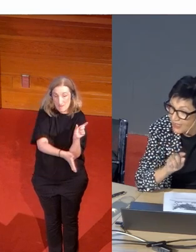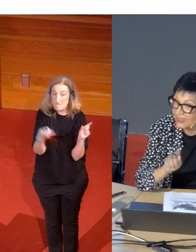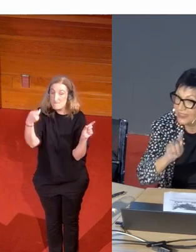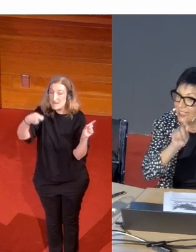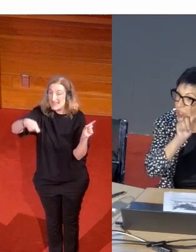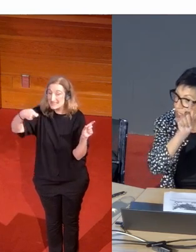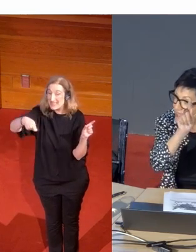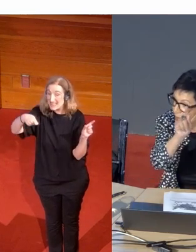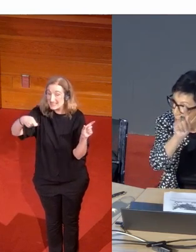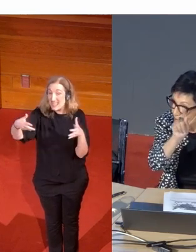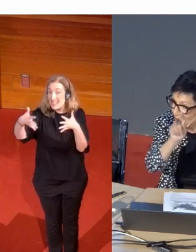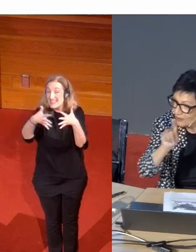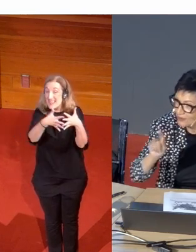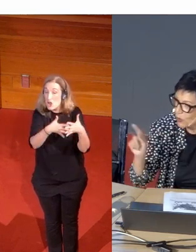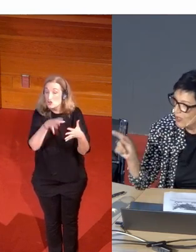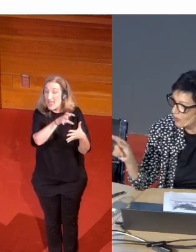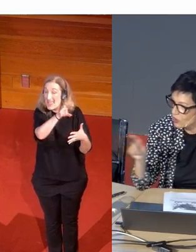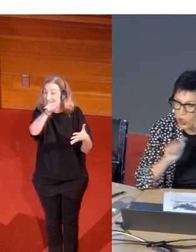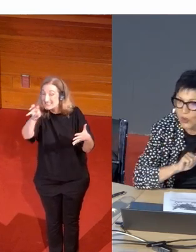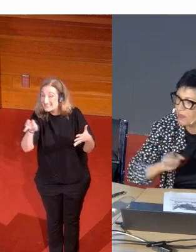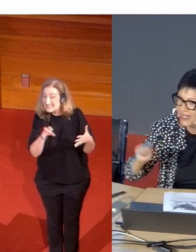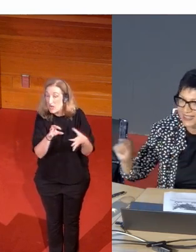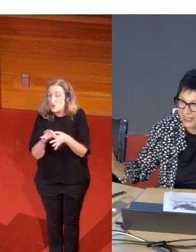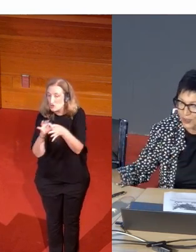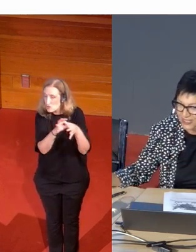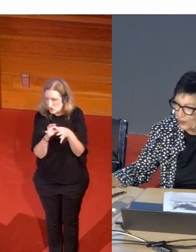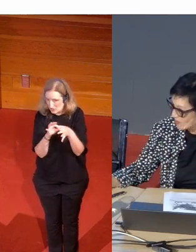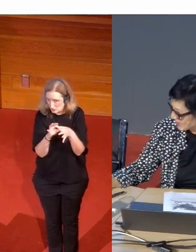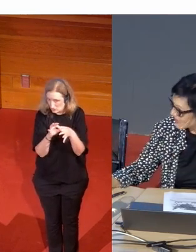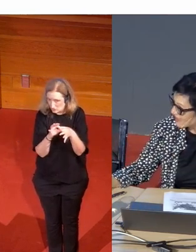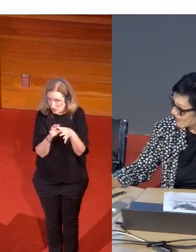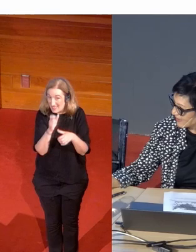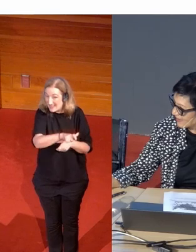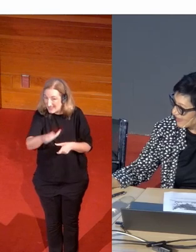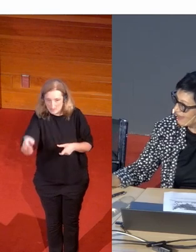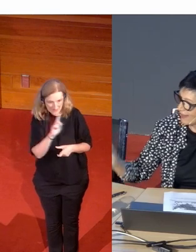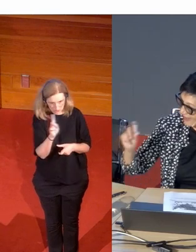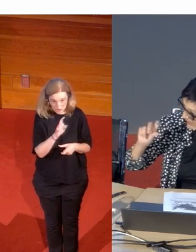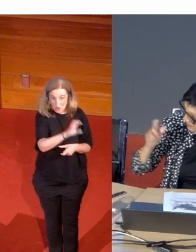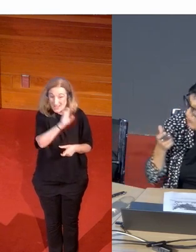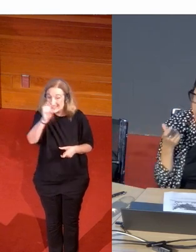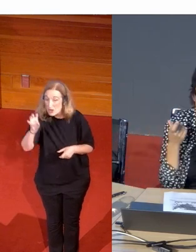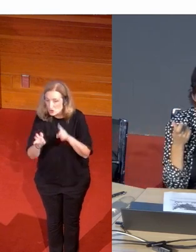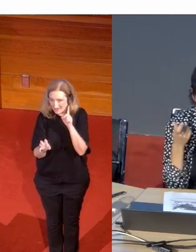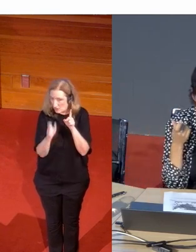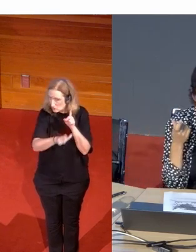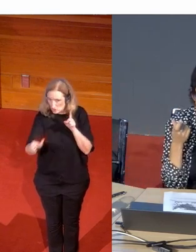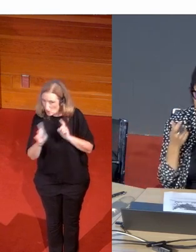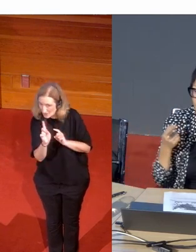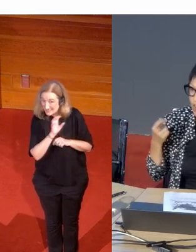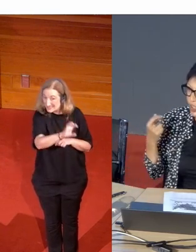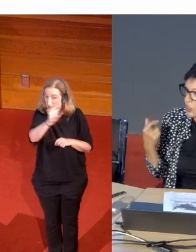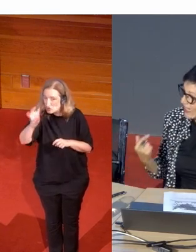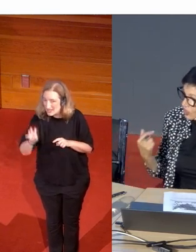presidente de los Estados Unidos no el presidente de los estadounidenses y explico ese